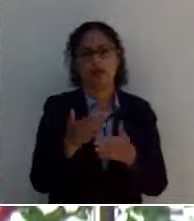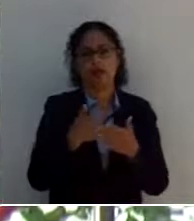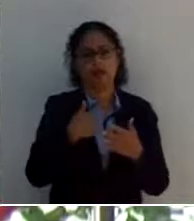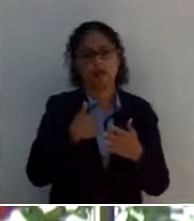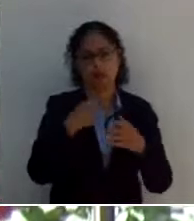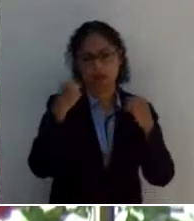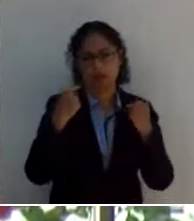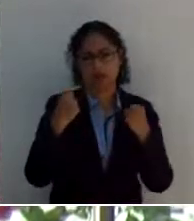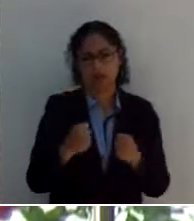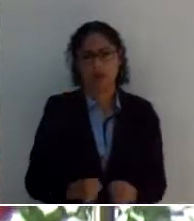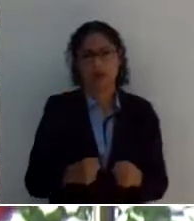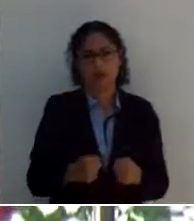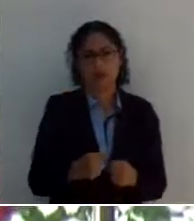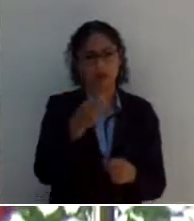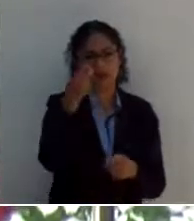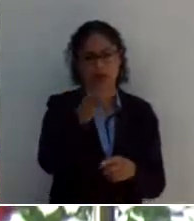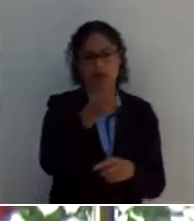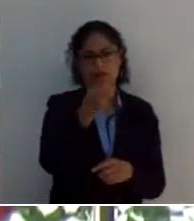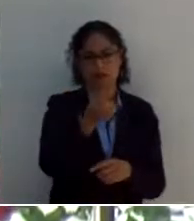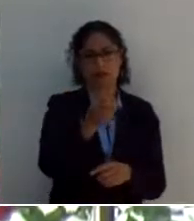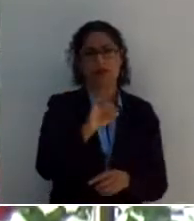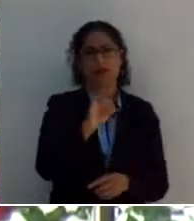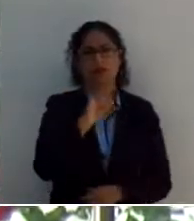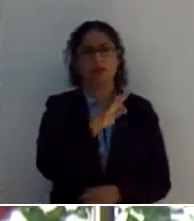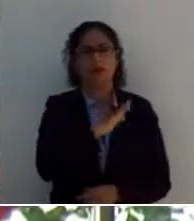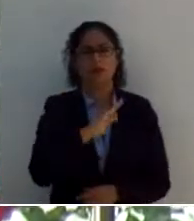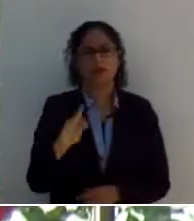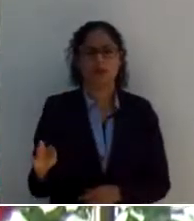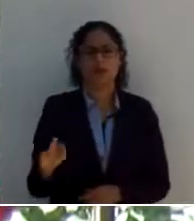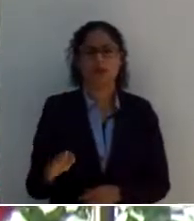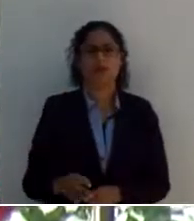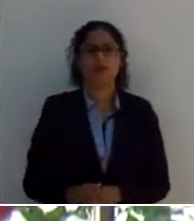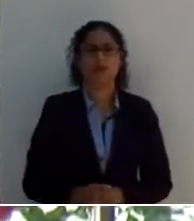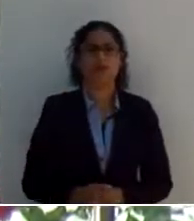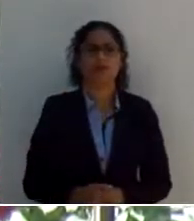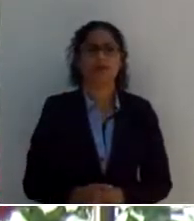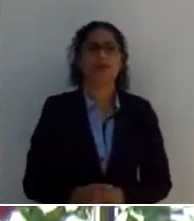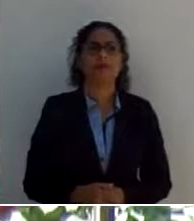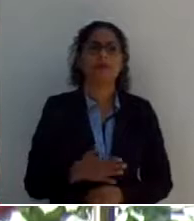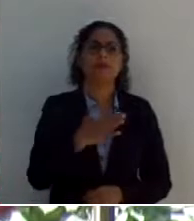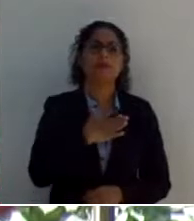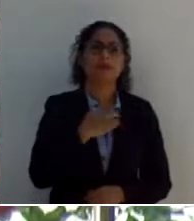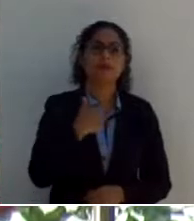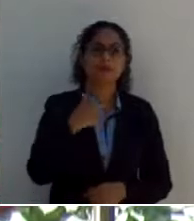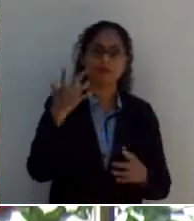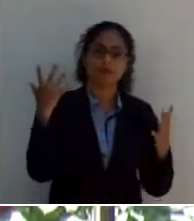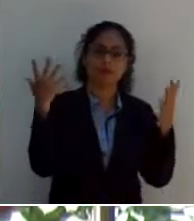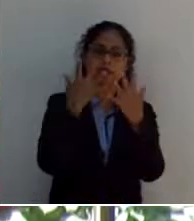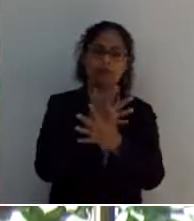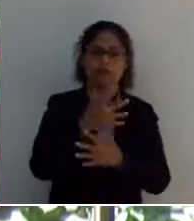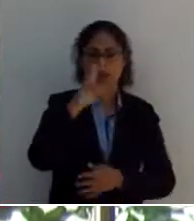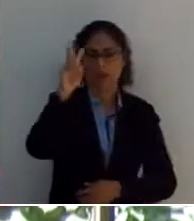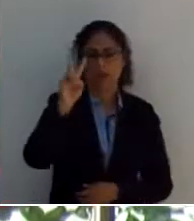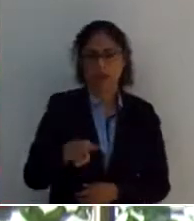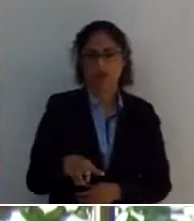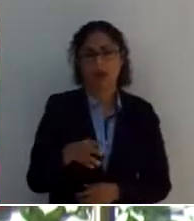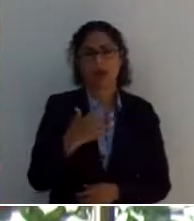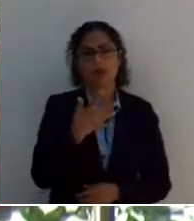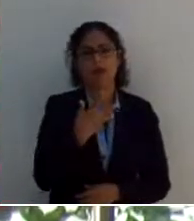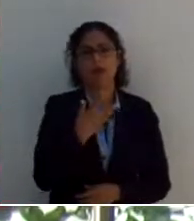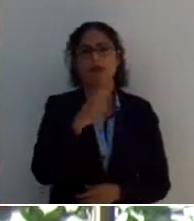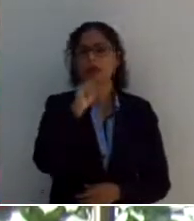seguro de que eso es posible. Estoy convencido también, desde